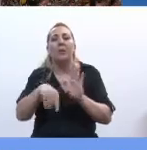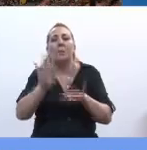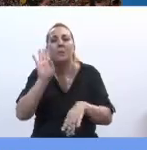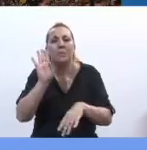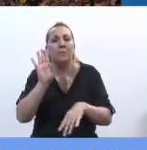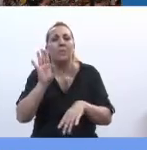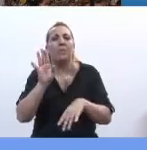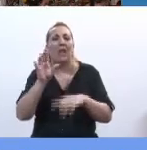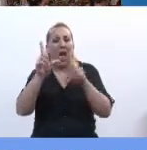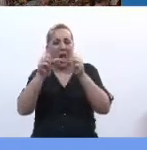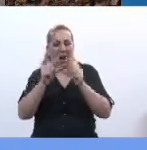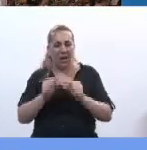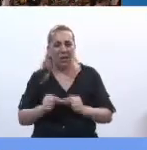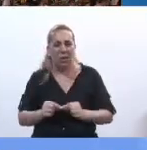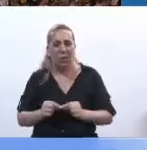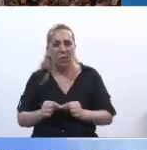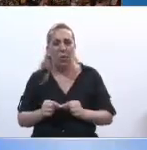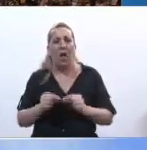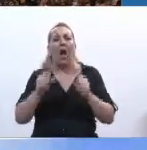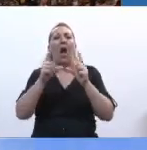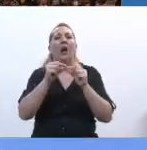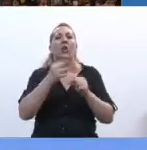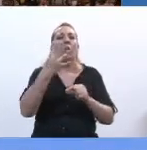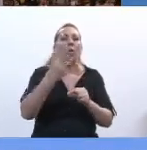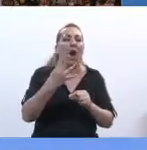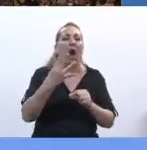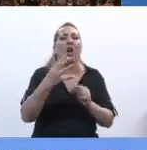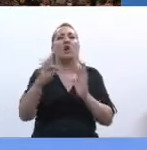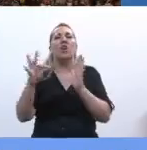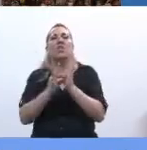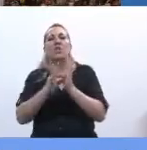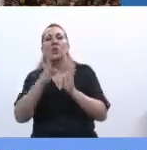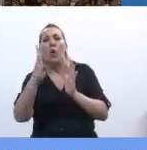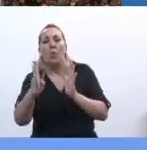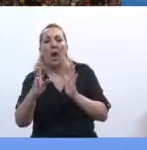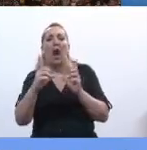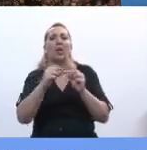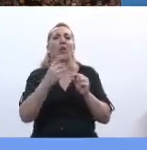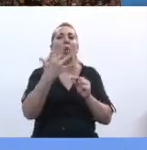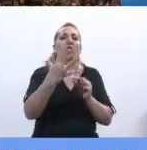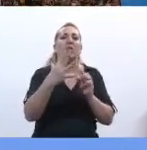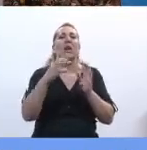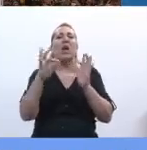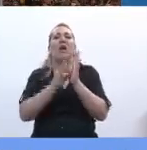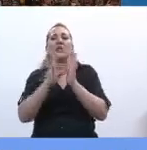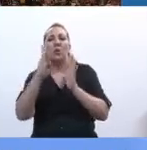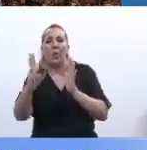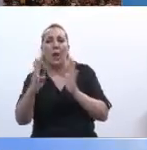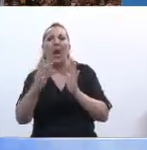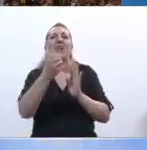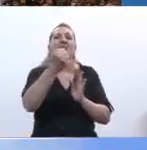artículos el artículo 4 inciso b del artículo 5 inciso de el 6